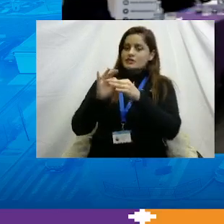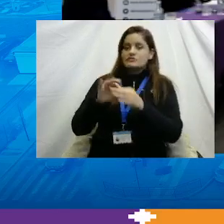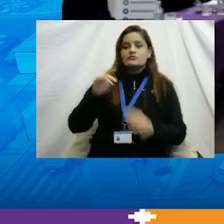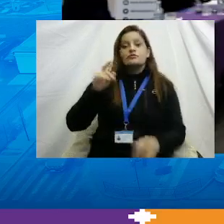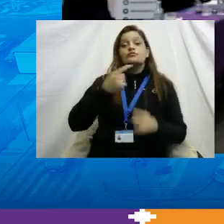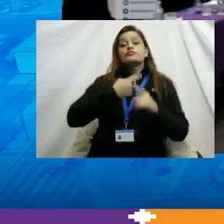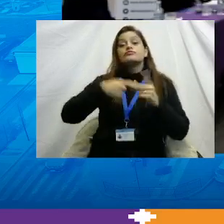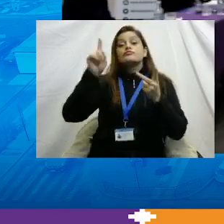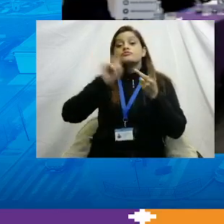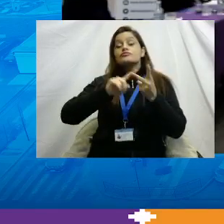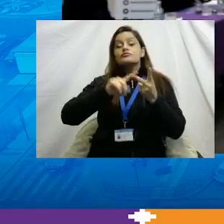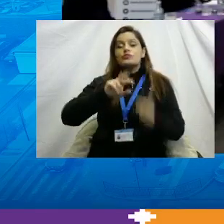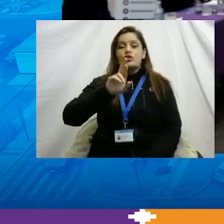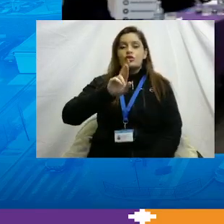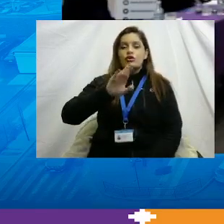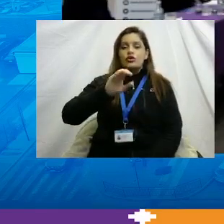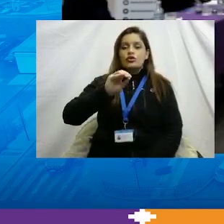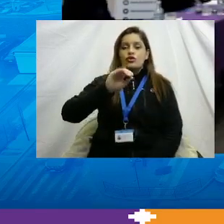Concejal Rojas.